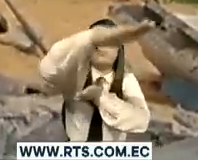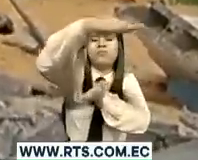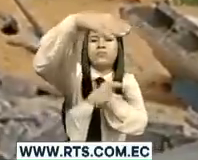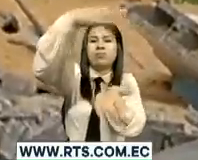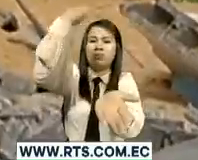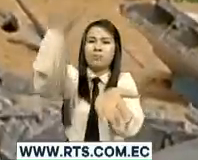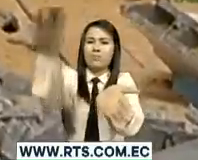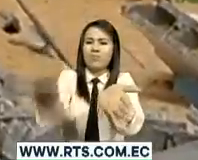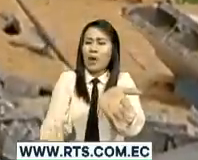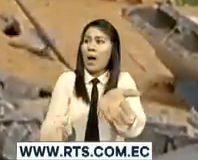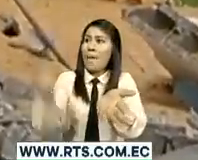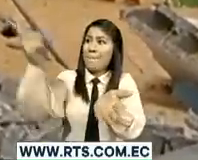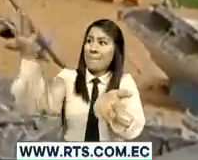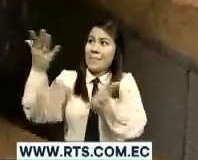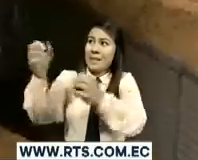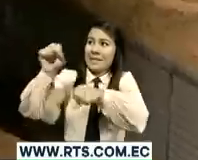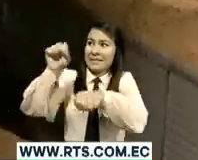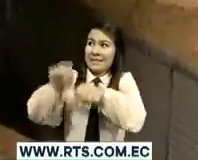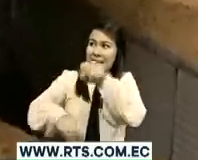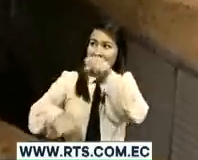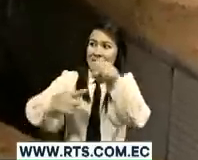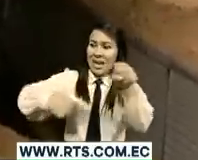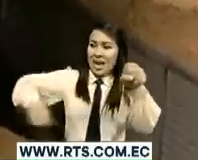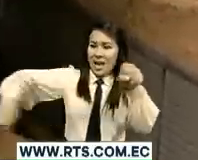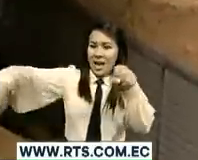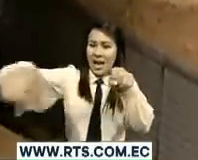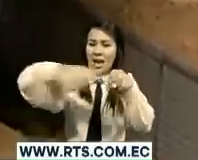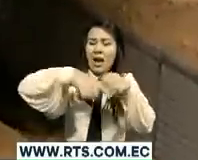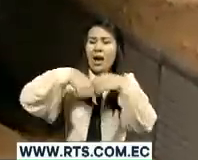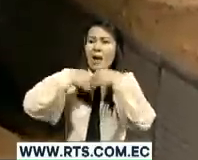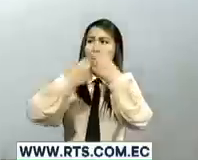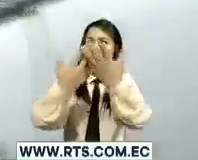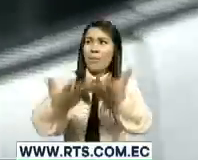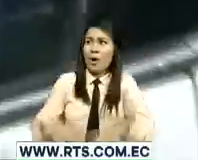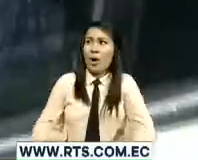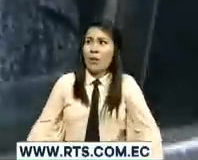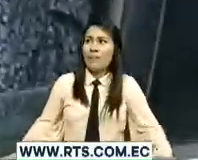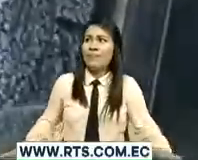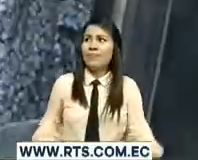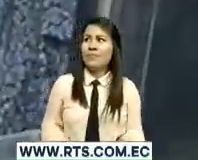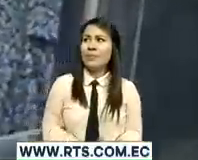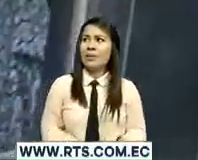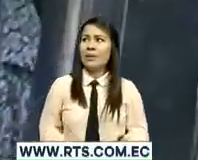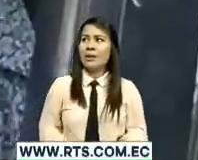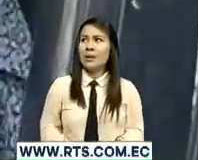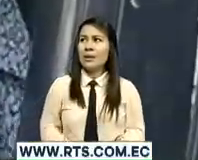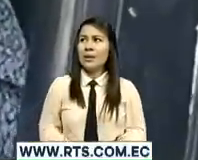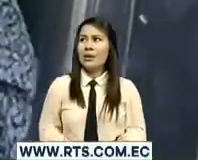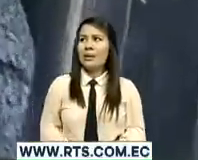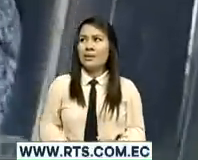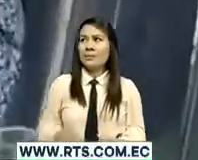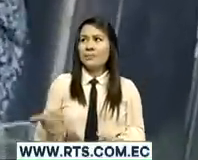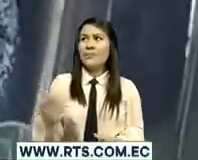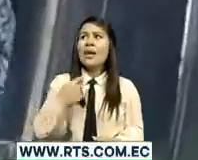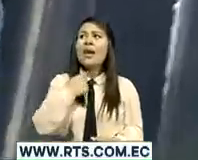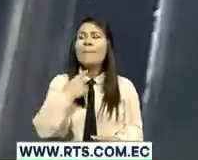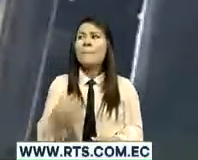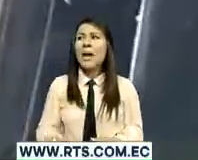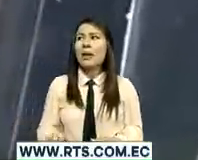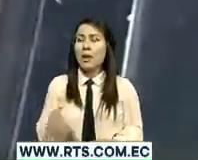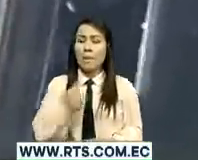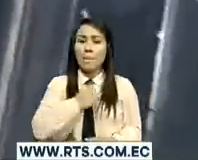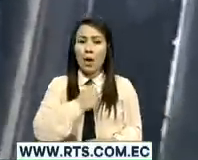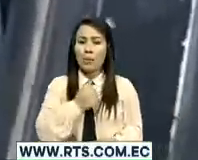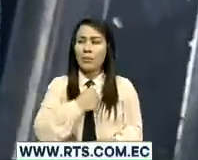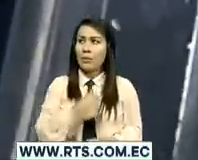deportivo, destruyendo la pared y dejando todo el producto entre los escombros. Nos está robando el producto que no es de él. ¿Ustedes son dueños del producto?